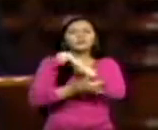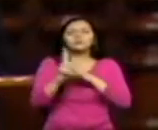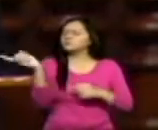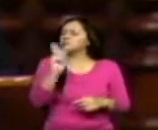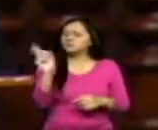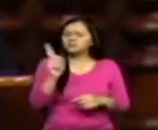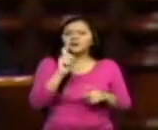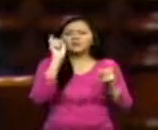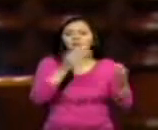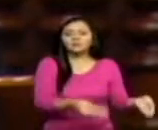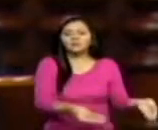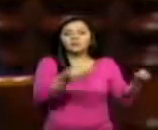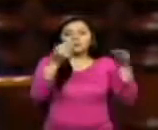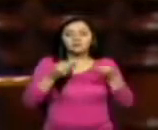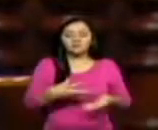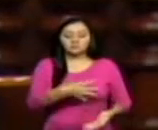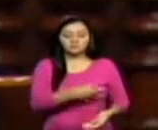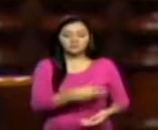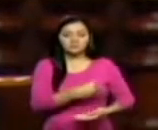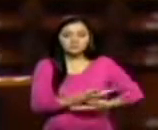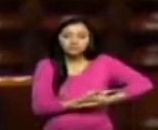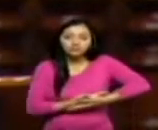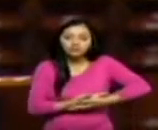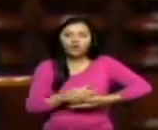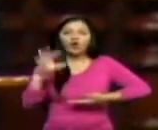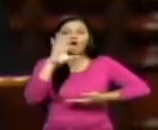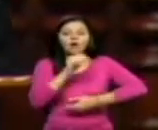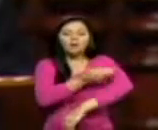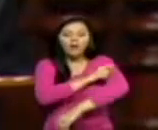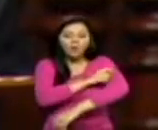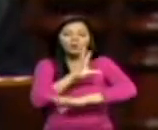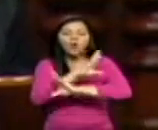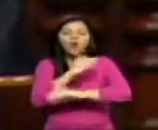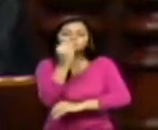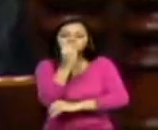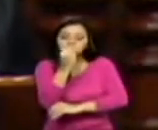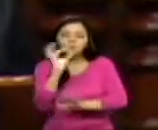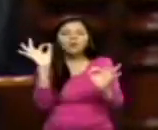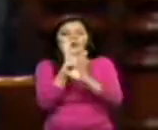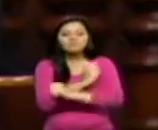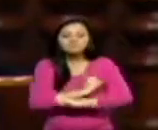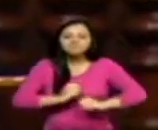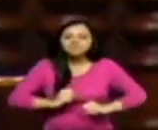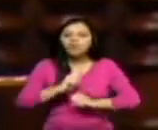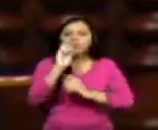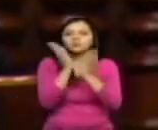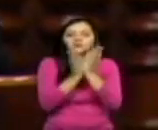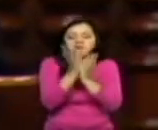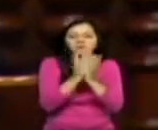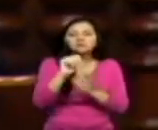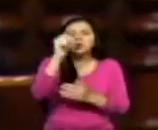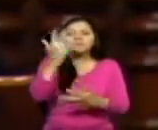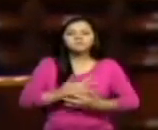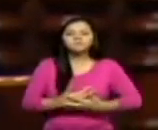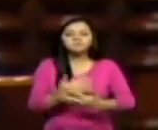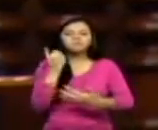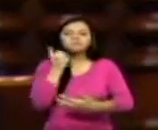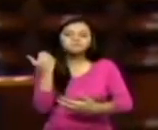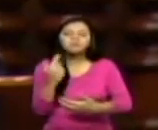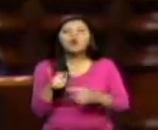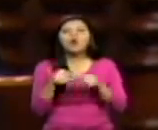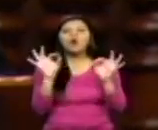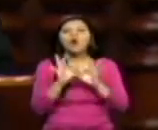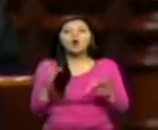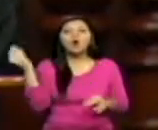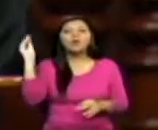recibió lactancia materna, vacunas, alimentación, servicios o porque se embarazó